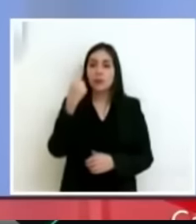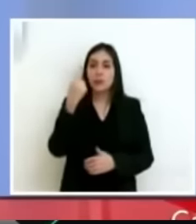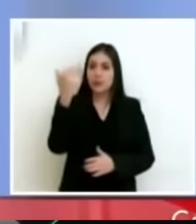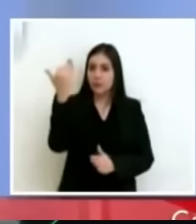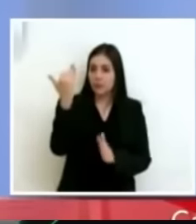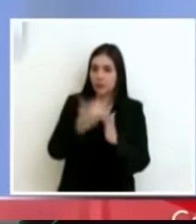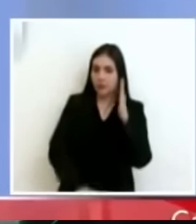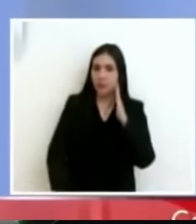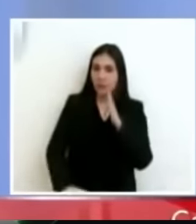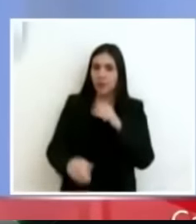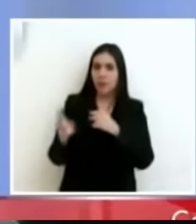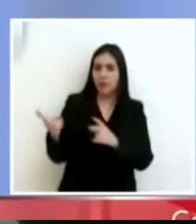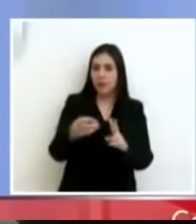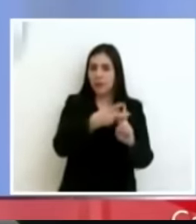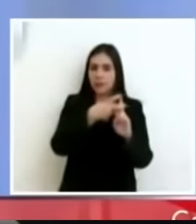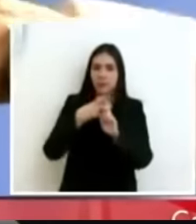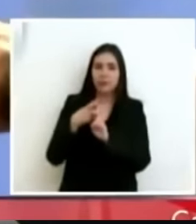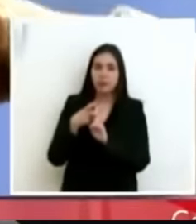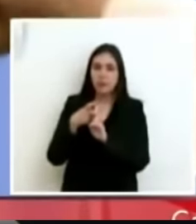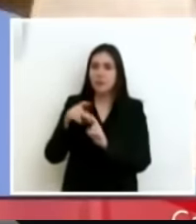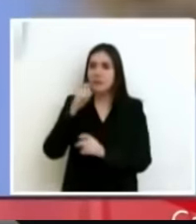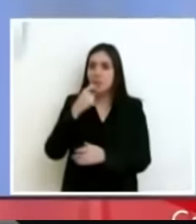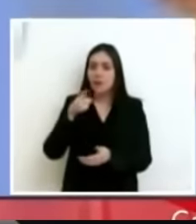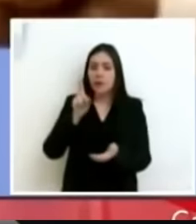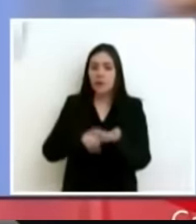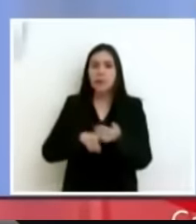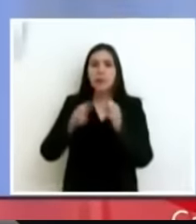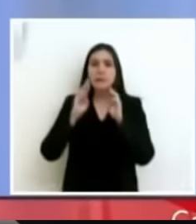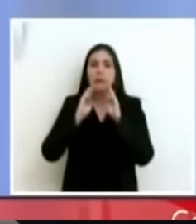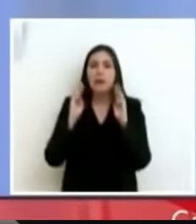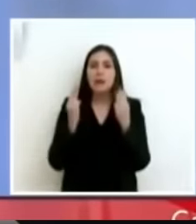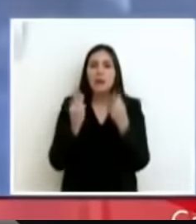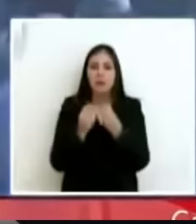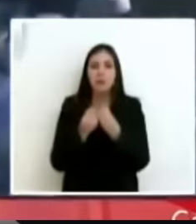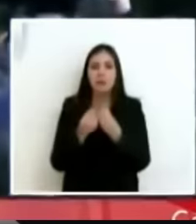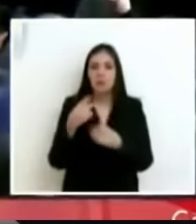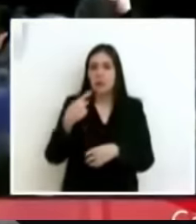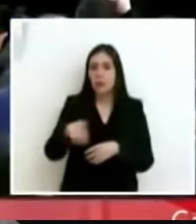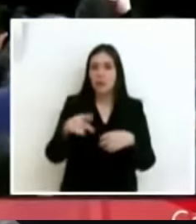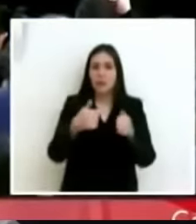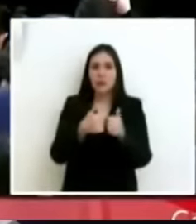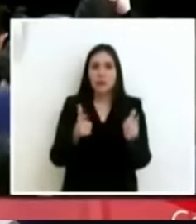secuestrado por los mafiosos de esas bancadas.